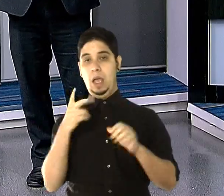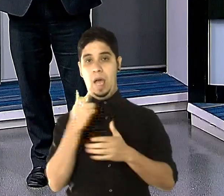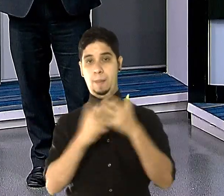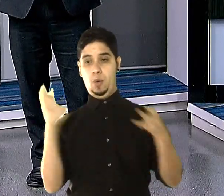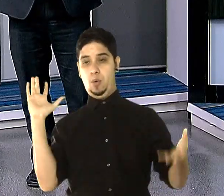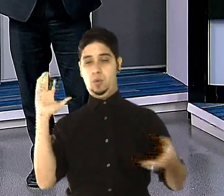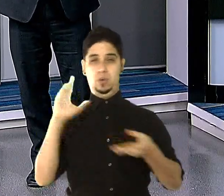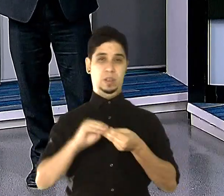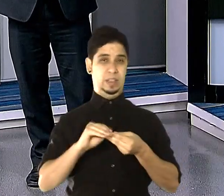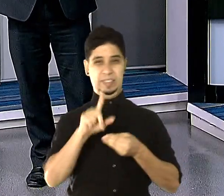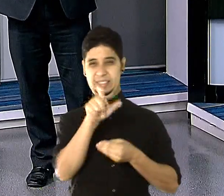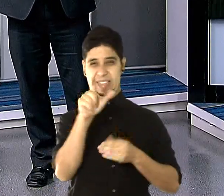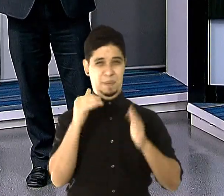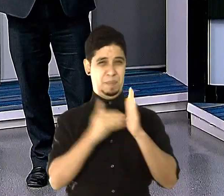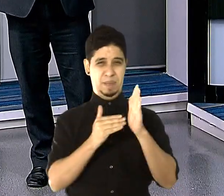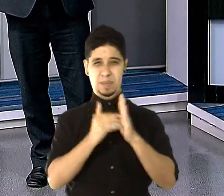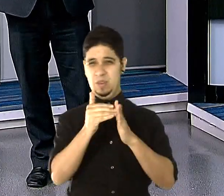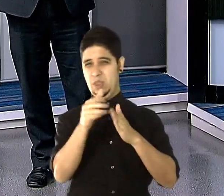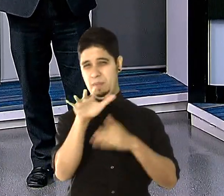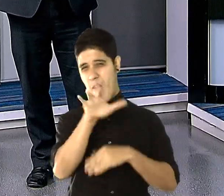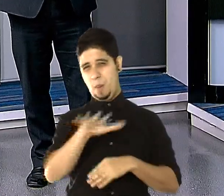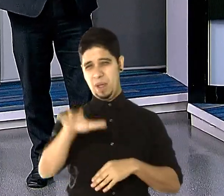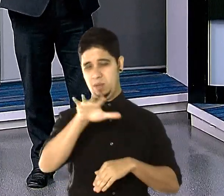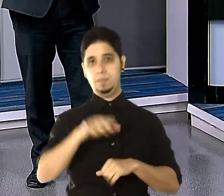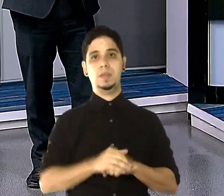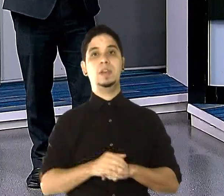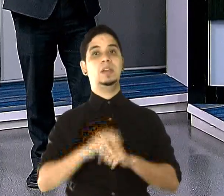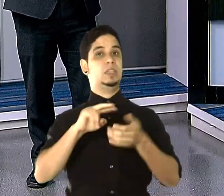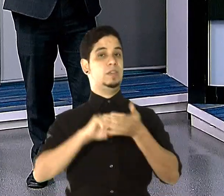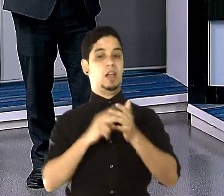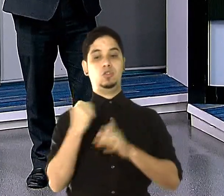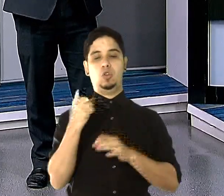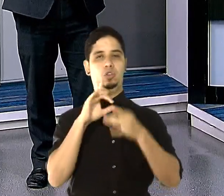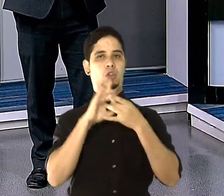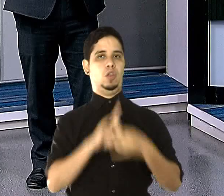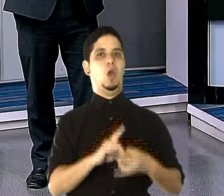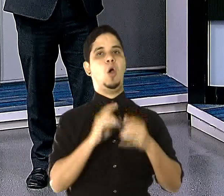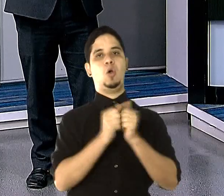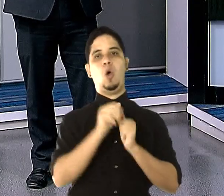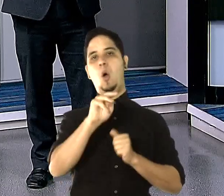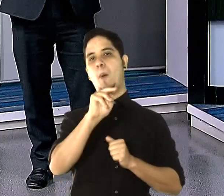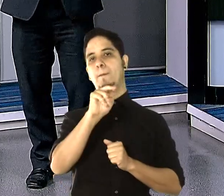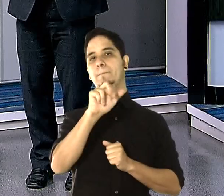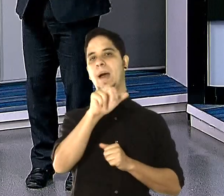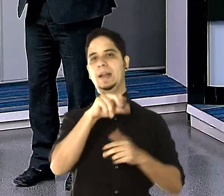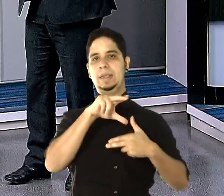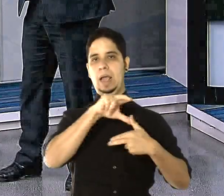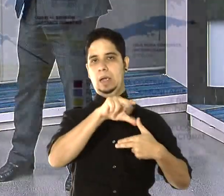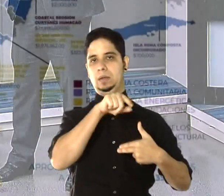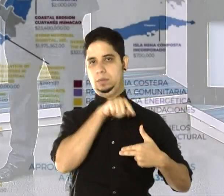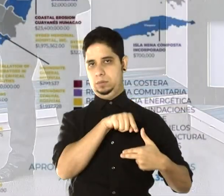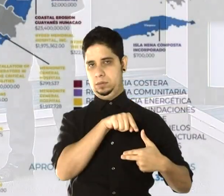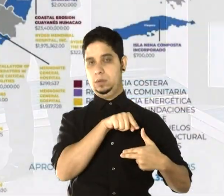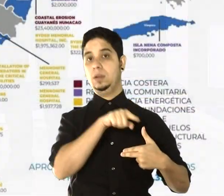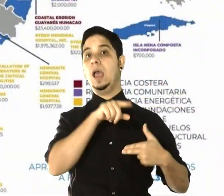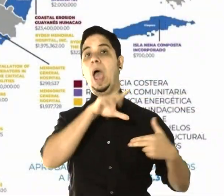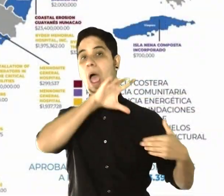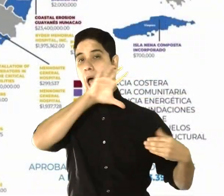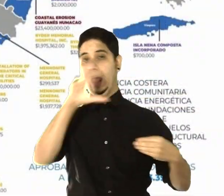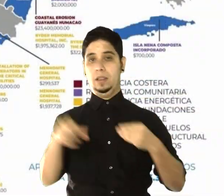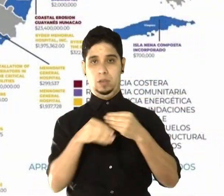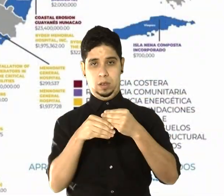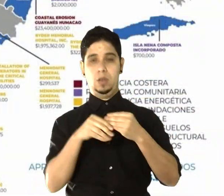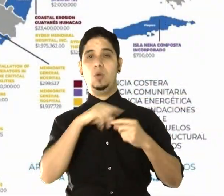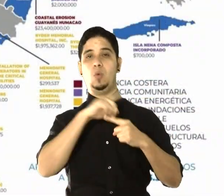es reconstrucción de lo que María dañó, que hay que reconstruir de manera resiliente. Además, y